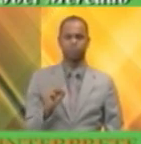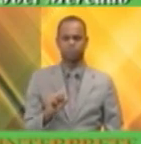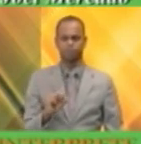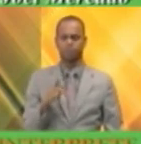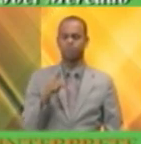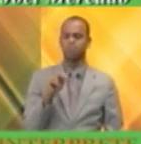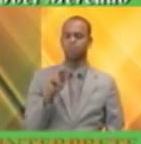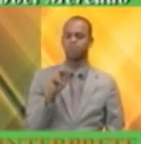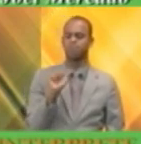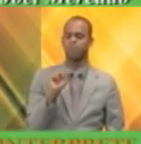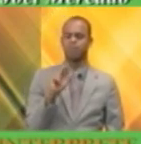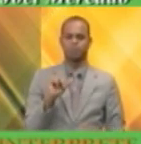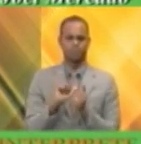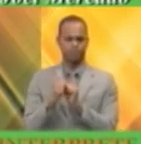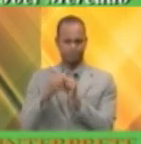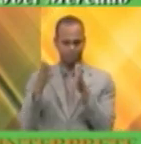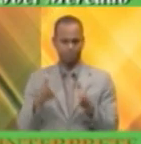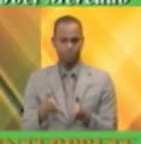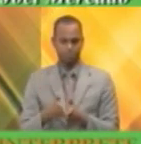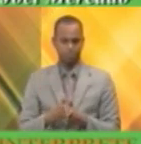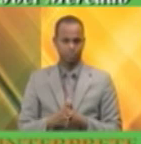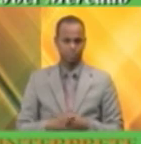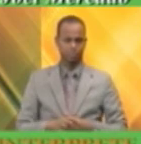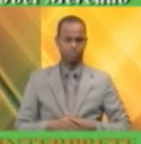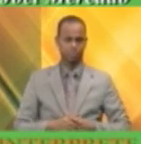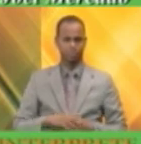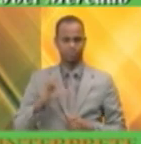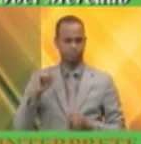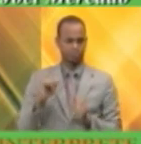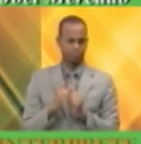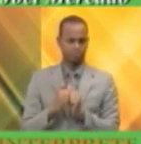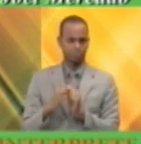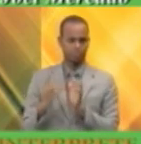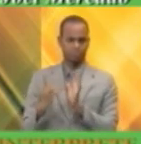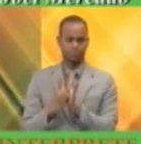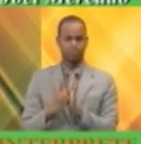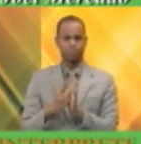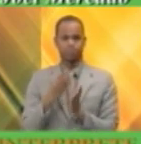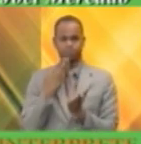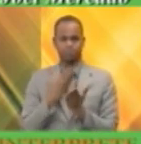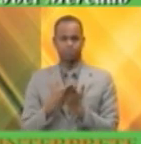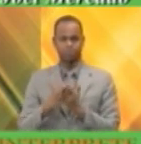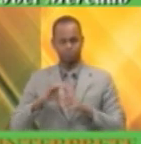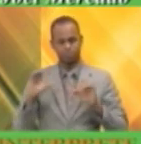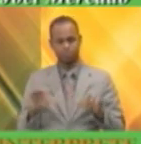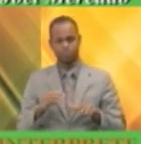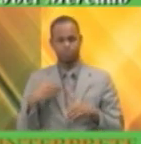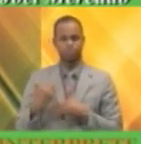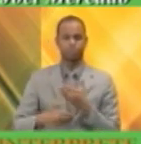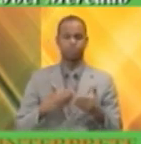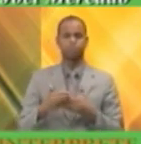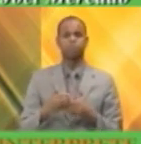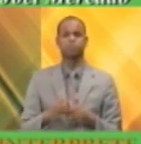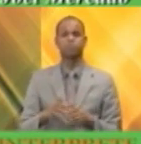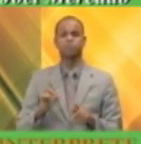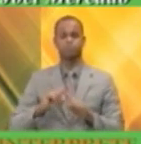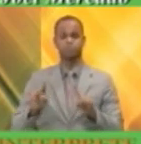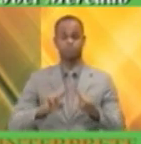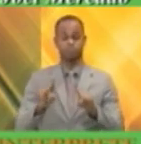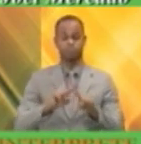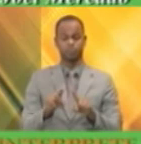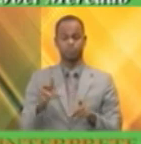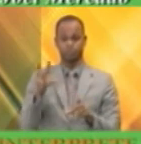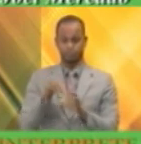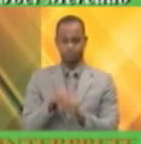decir, ¿no? Bien, algún tipo de discapacidad, pero que bueno, vienen desarrollándose entonces. Sí, hay diferentes discapacidades